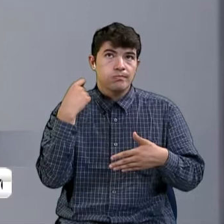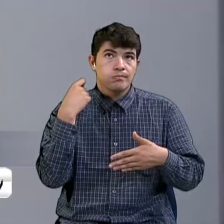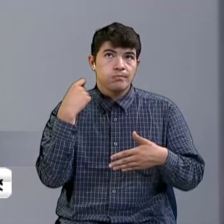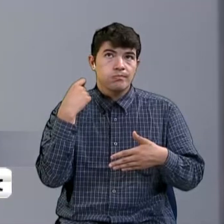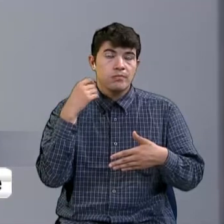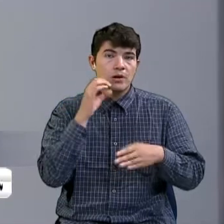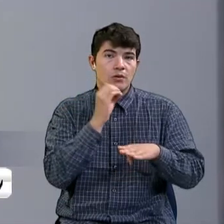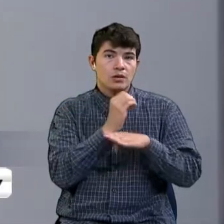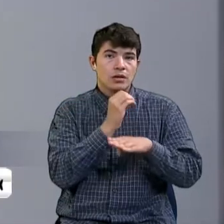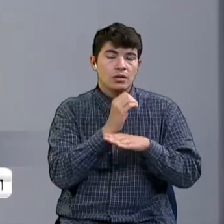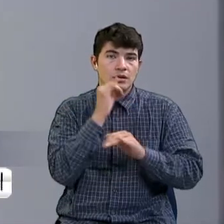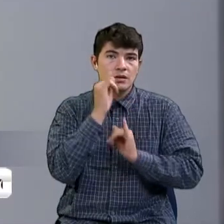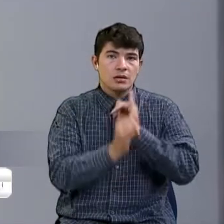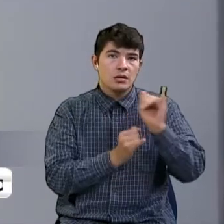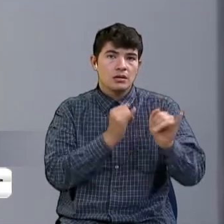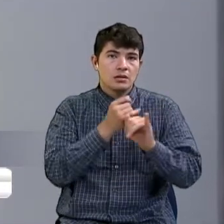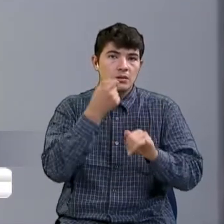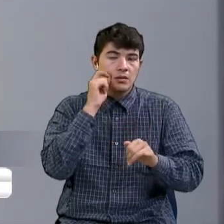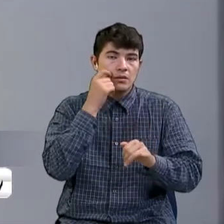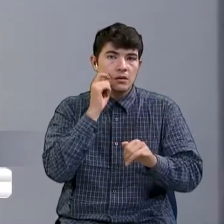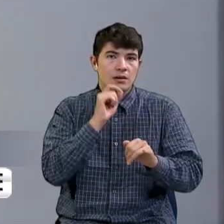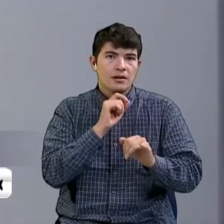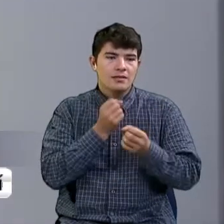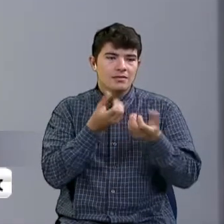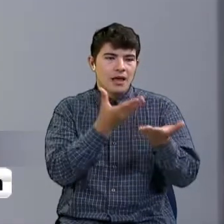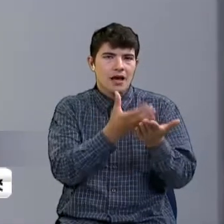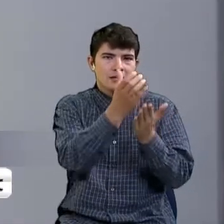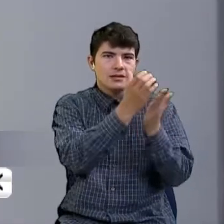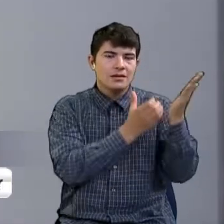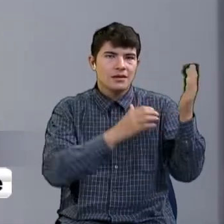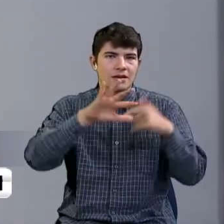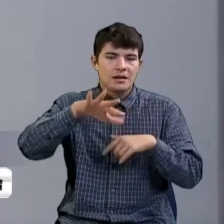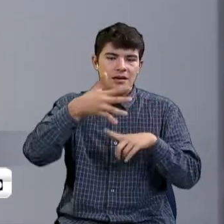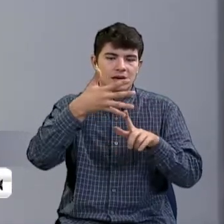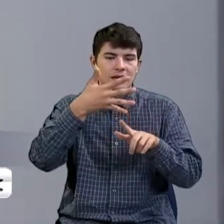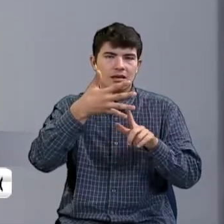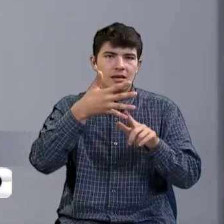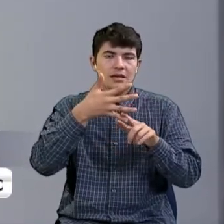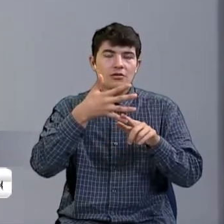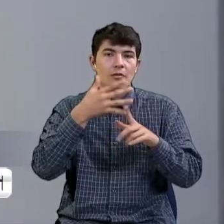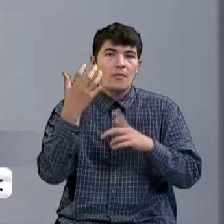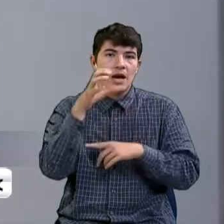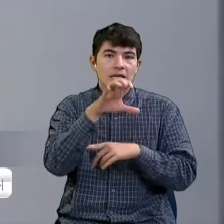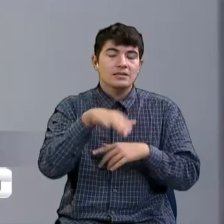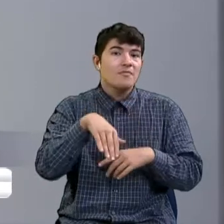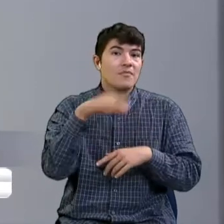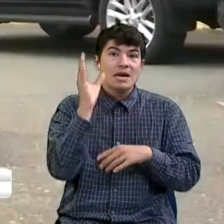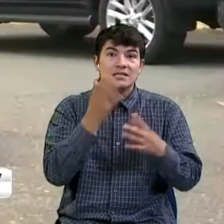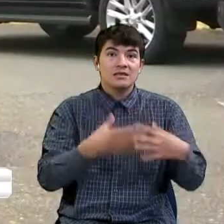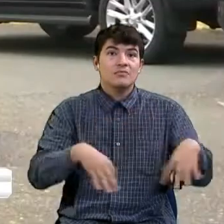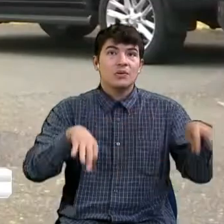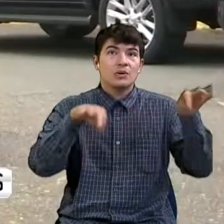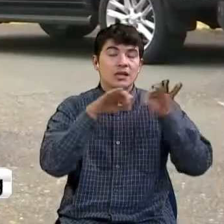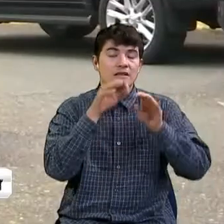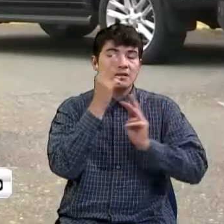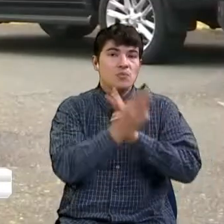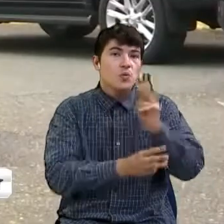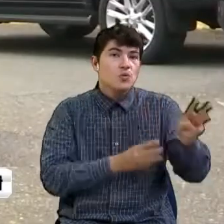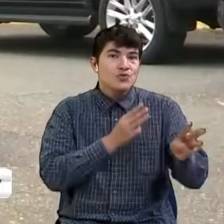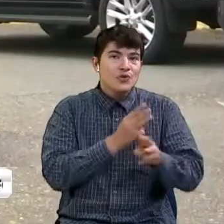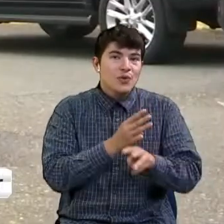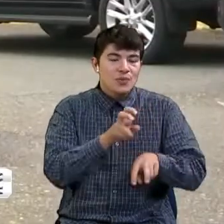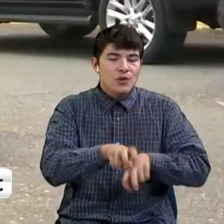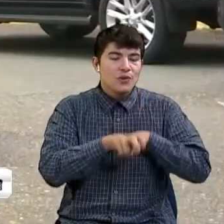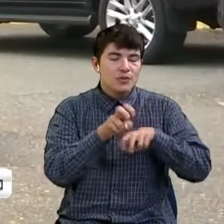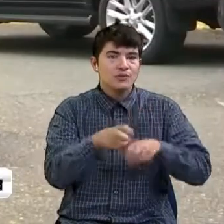la organización internacional del café nos ha certificado como el quinto productor de café del mundo bien